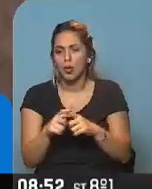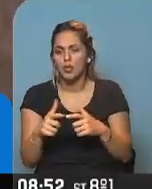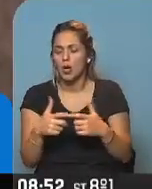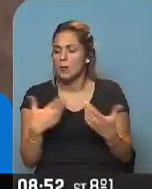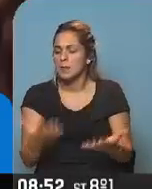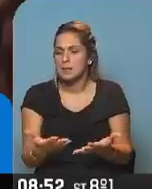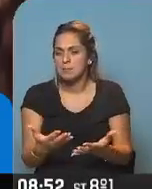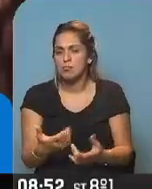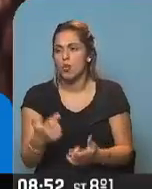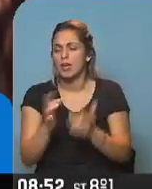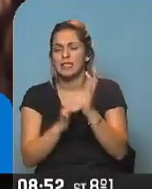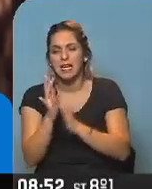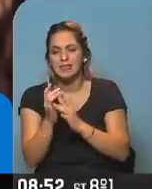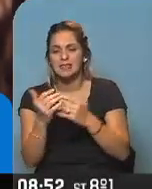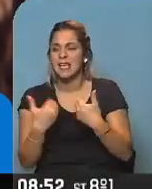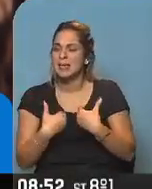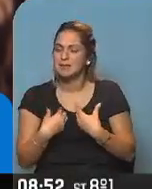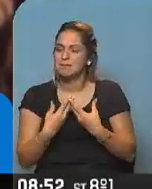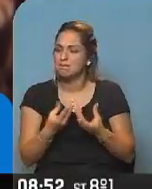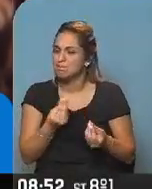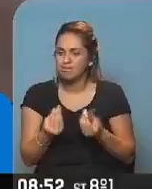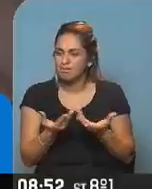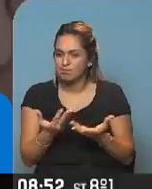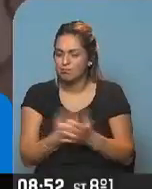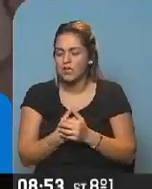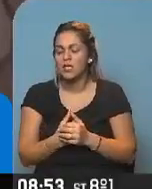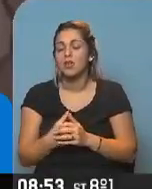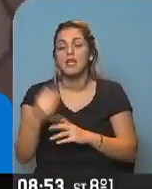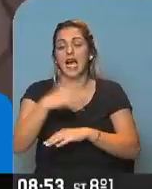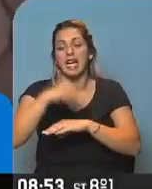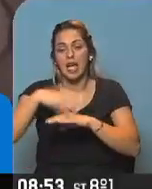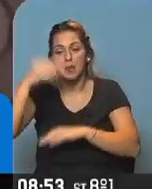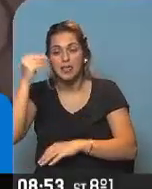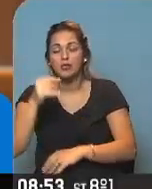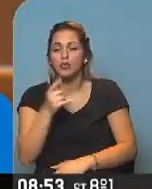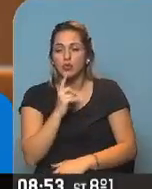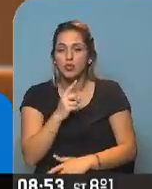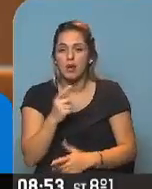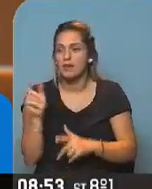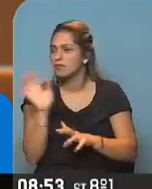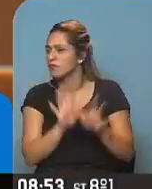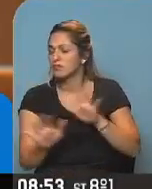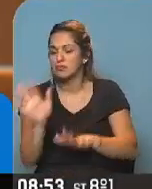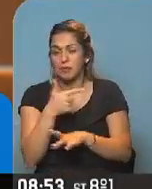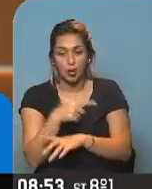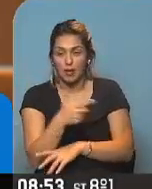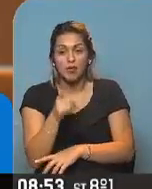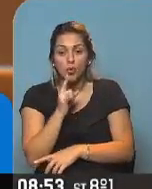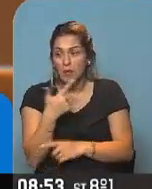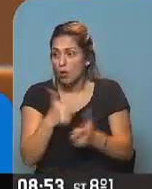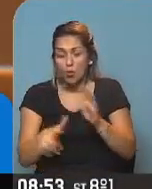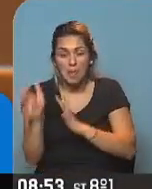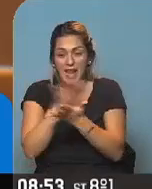usar una iglesia el cabildo de tucumán no tenía esta lugar a mucha infraestructura había nada en ese momento prácticamente